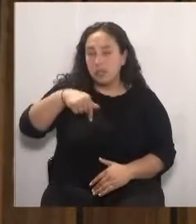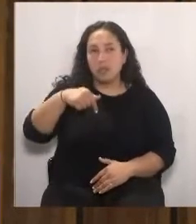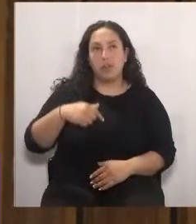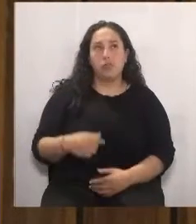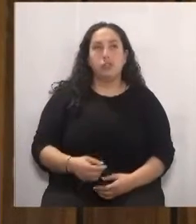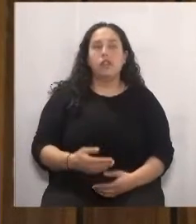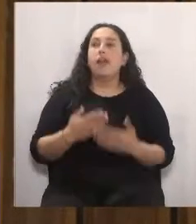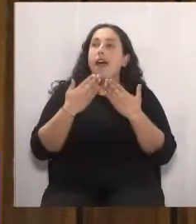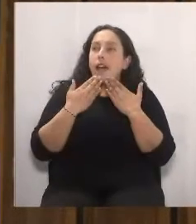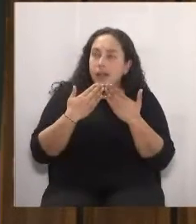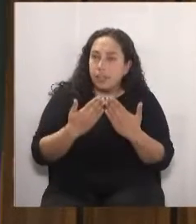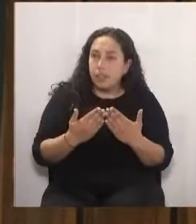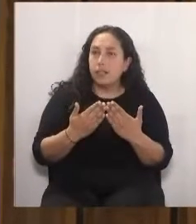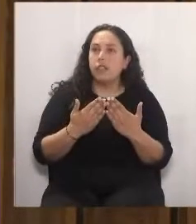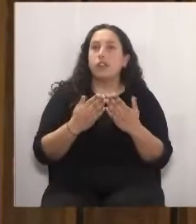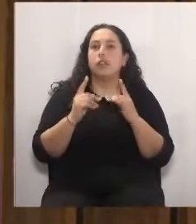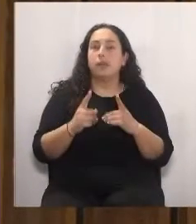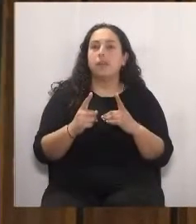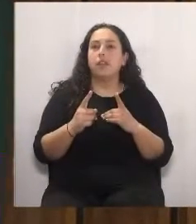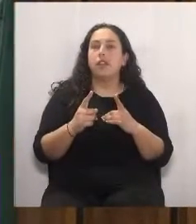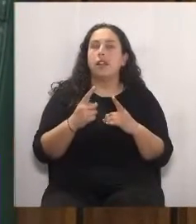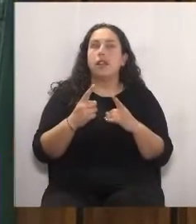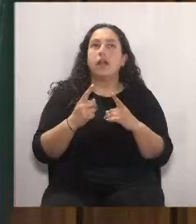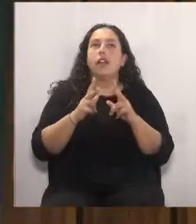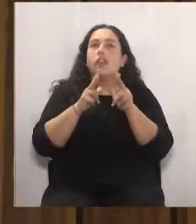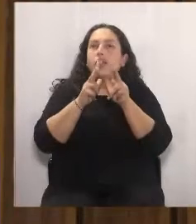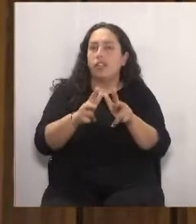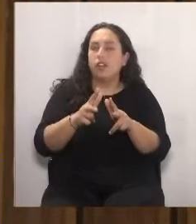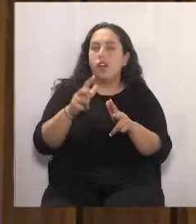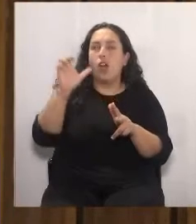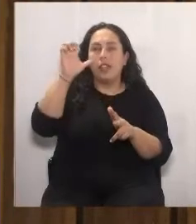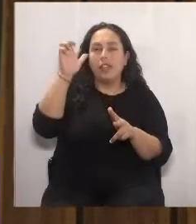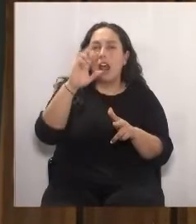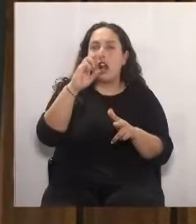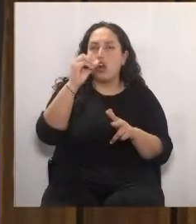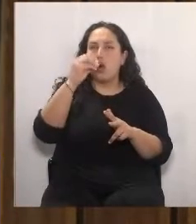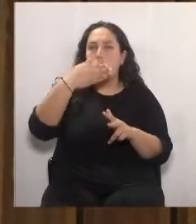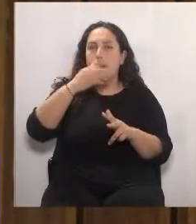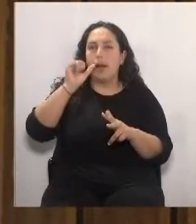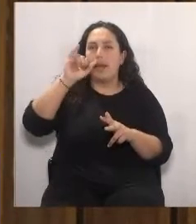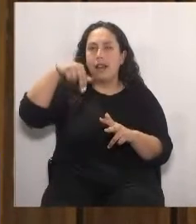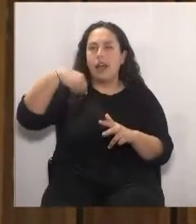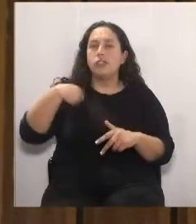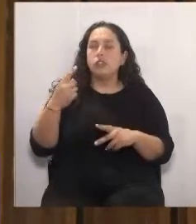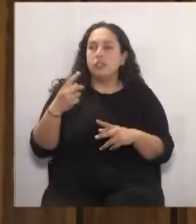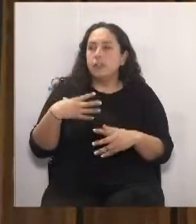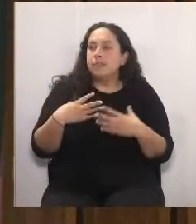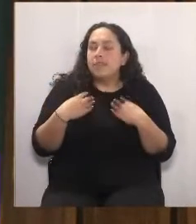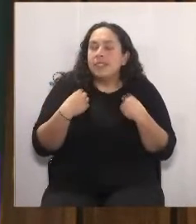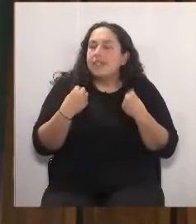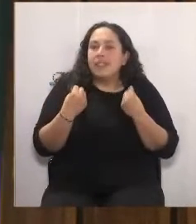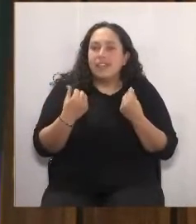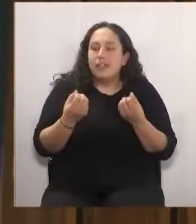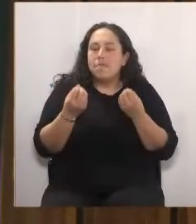Y agradezco mucho las palabras de la Edilea Robaina, me sentí realmente muy identificado, fue muy